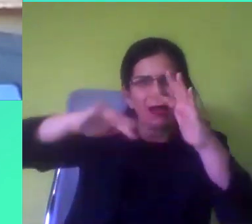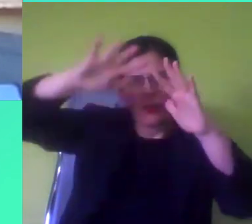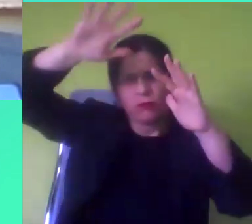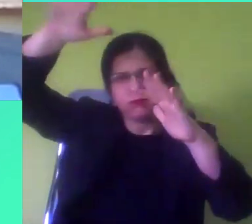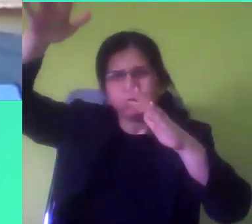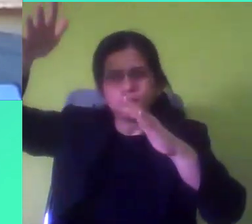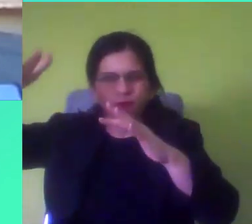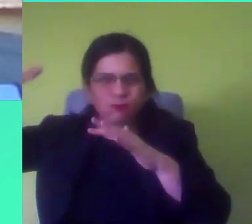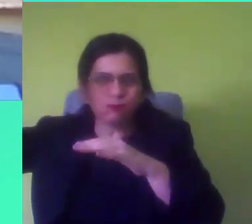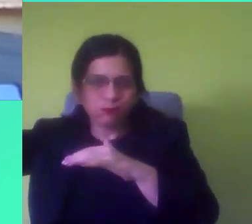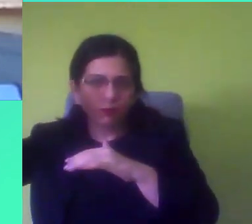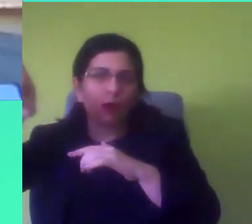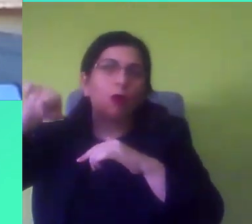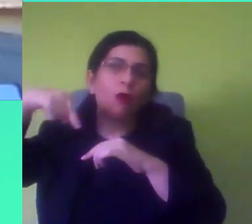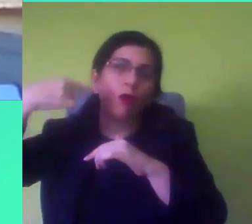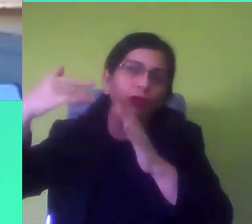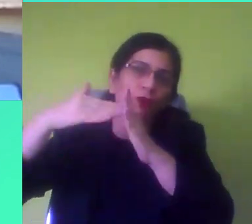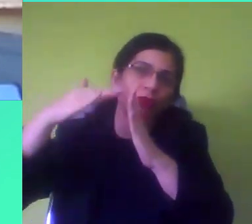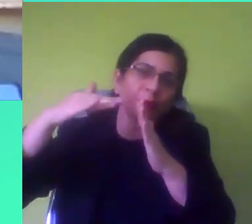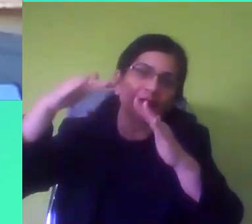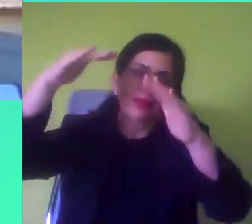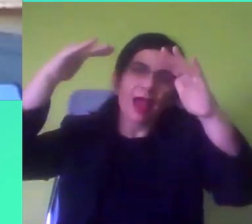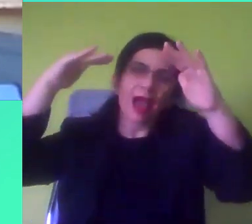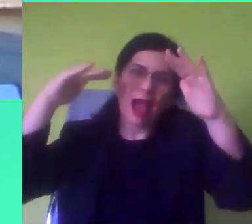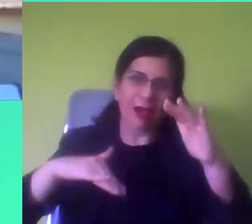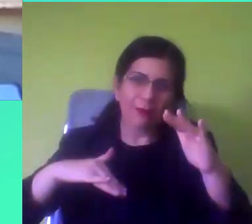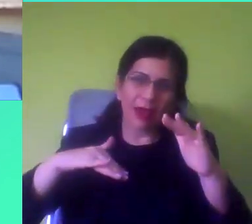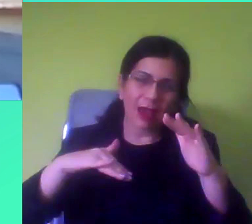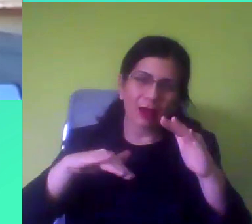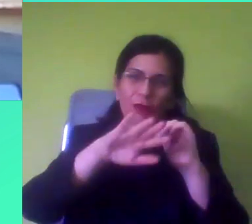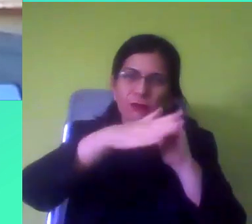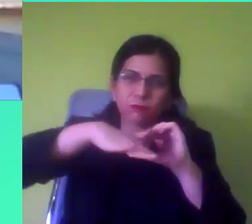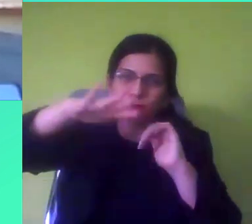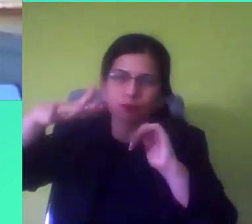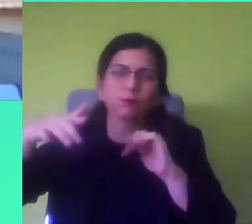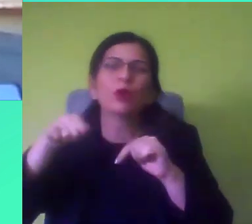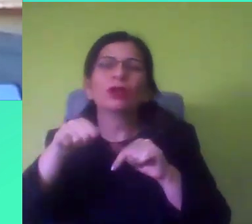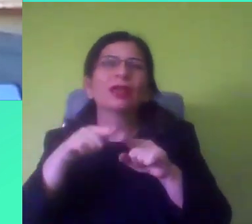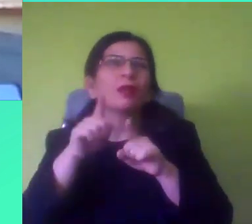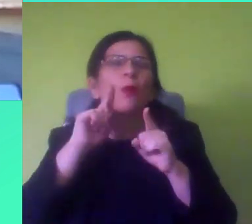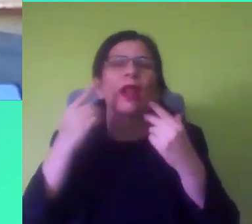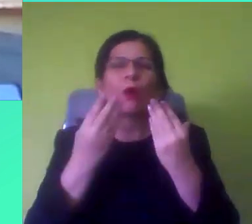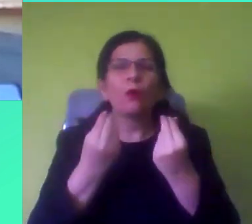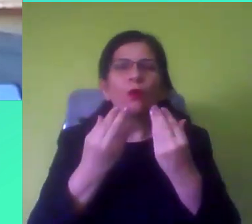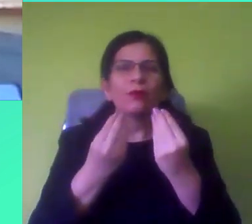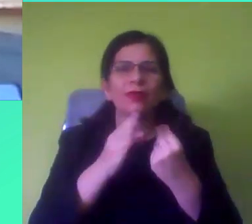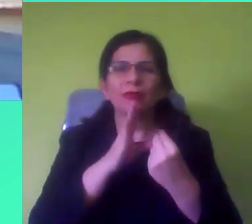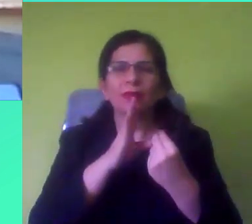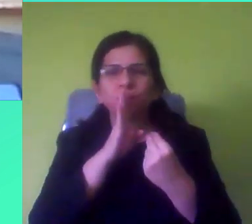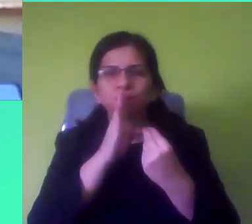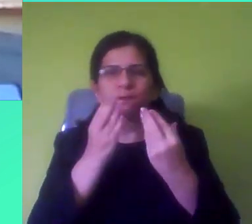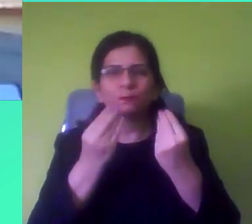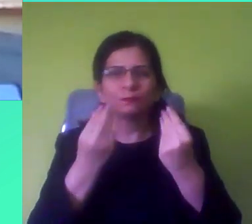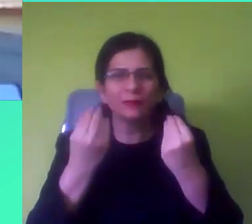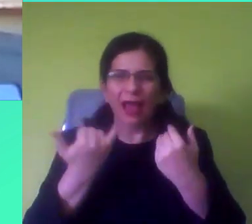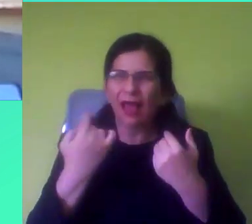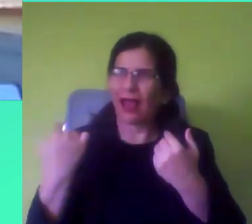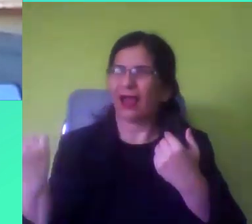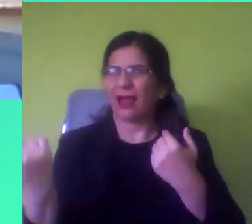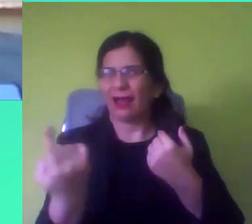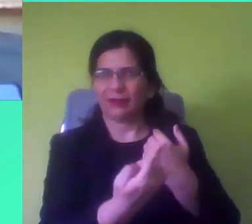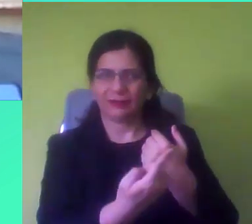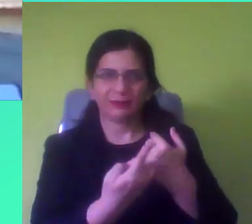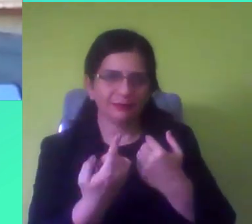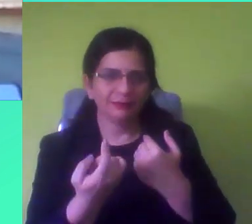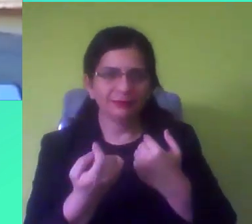permafrost más abajo. Y en aquellos lugares donde las condiciones son muy húmedas y los glaciares pueden incluso llegar